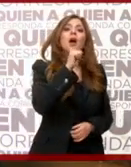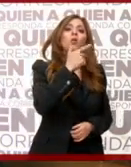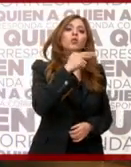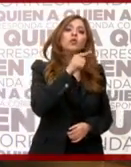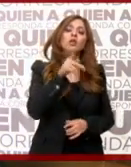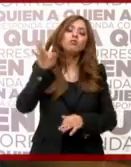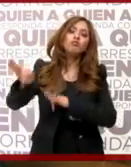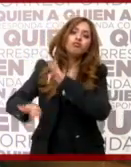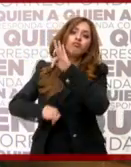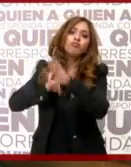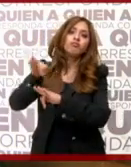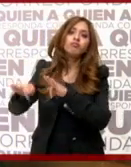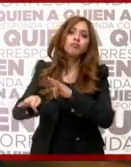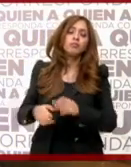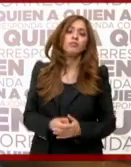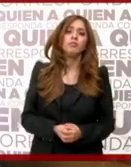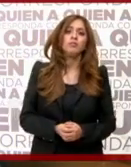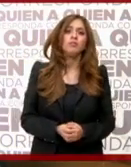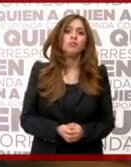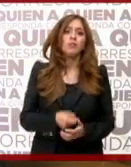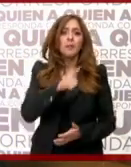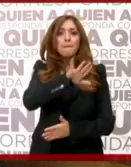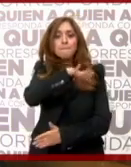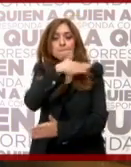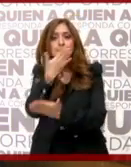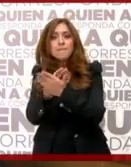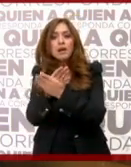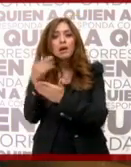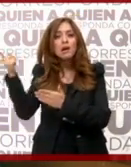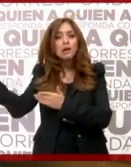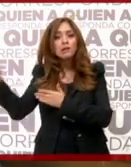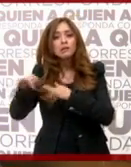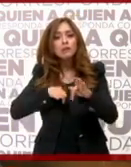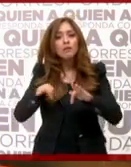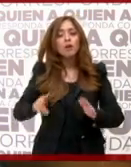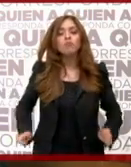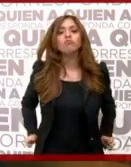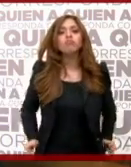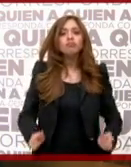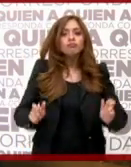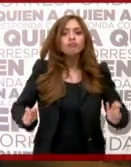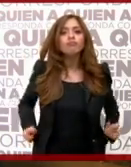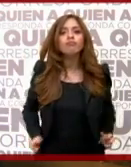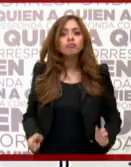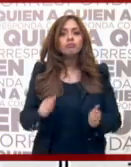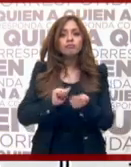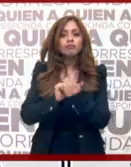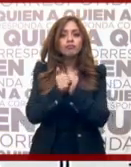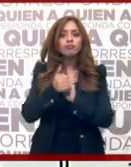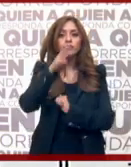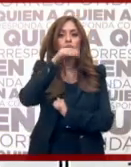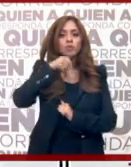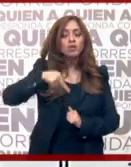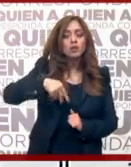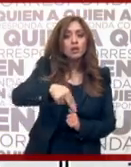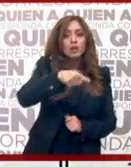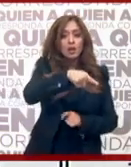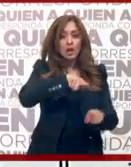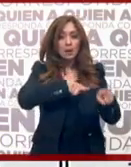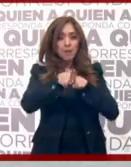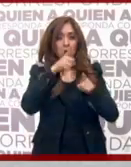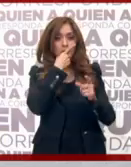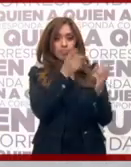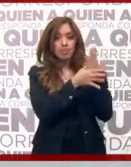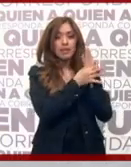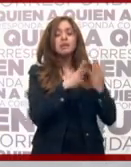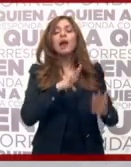caída que tuvo su trabajo, pues eso es lo que dejó en silla de ruedas. Ella de ahí ya no pudo caminar. Comentó que su hermano es derechohabiente